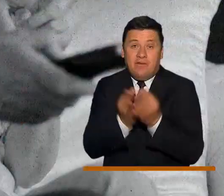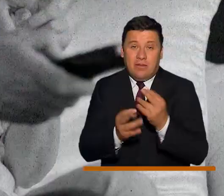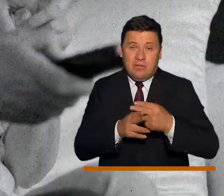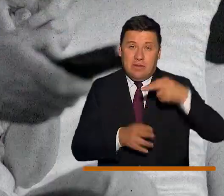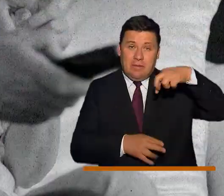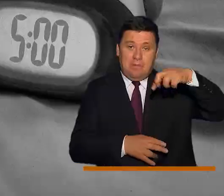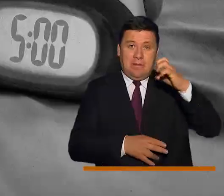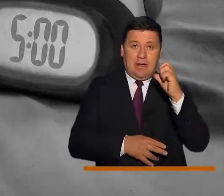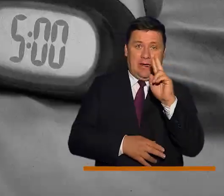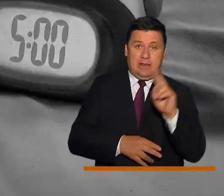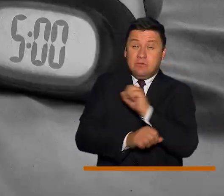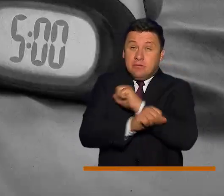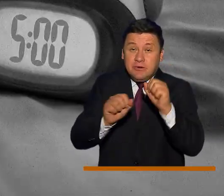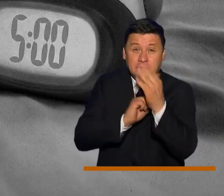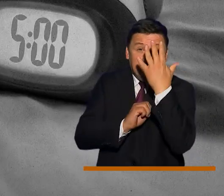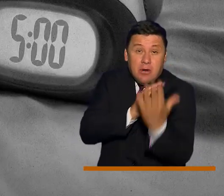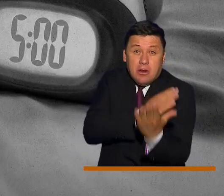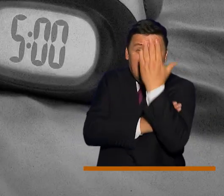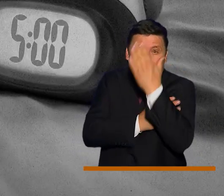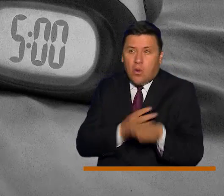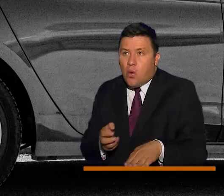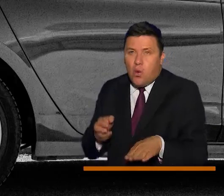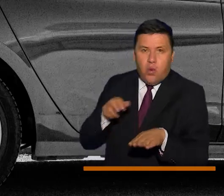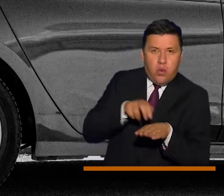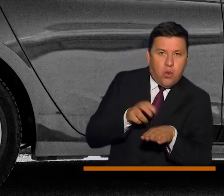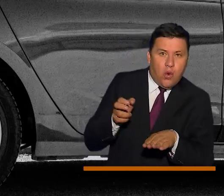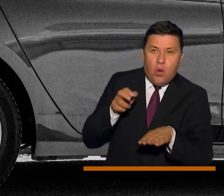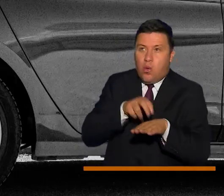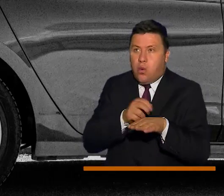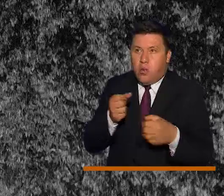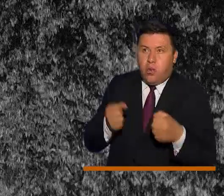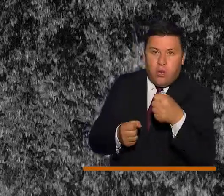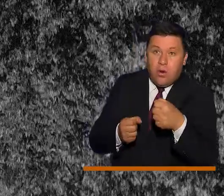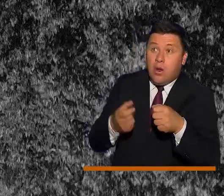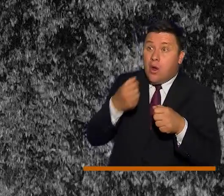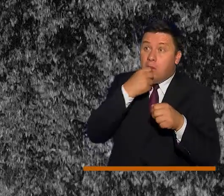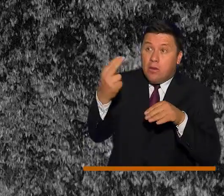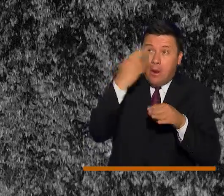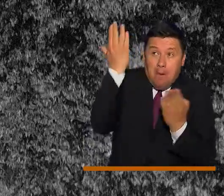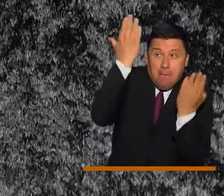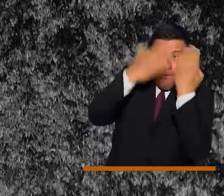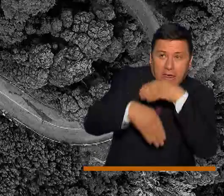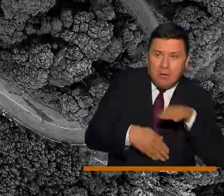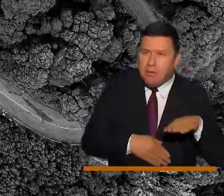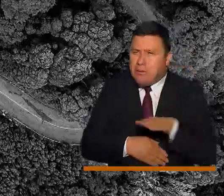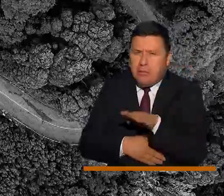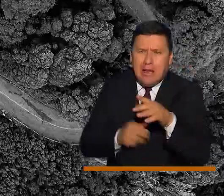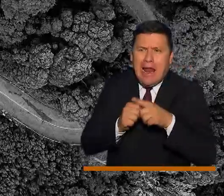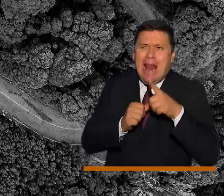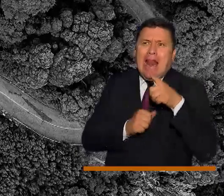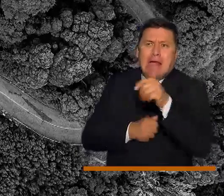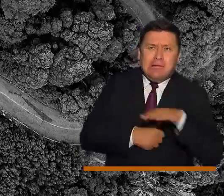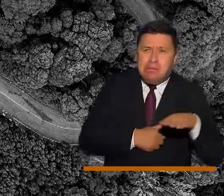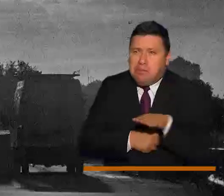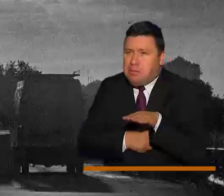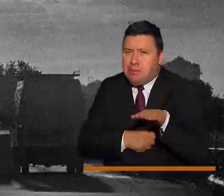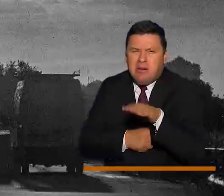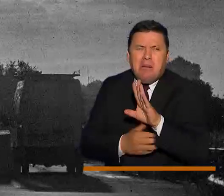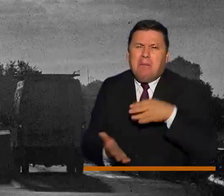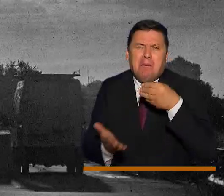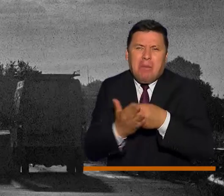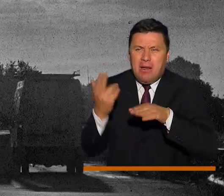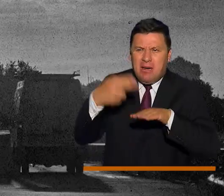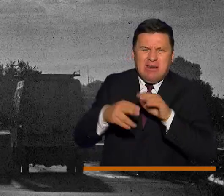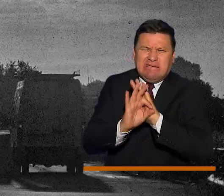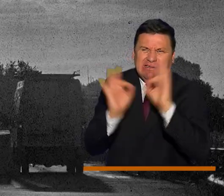La familia Pérez se levantan a las 5 de la mañana, se suben al carro, evaden el primer retén, toman la ruta más larga para no